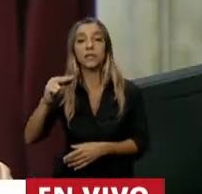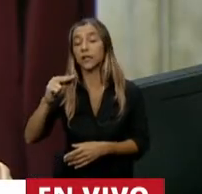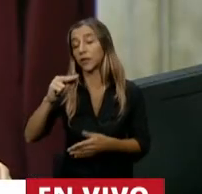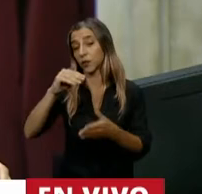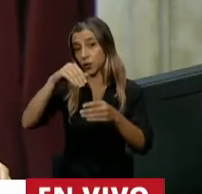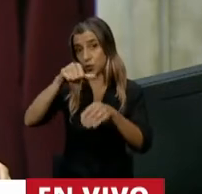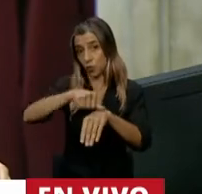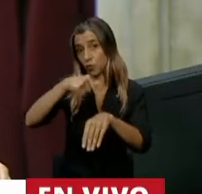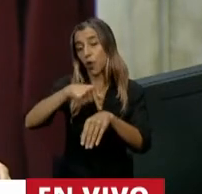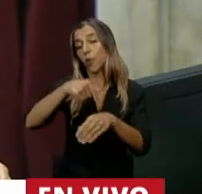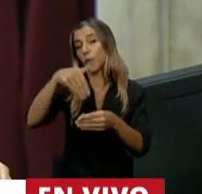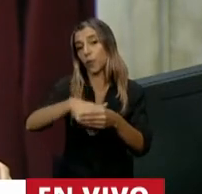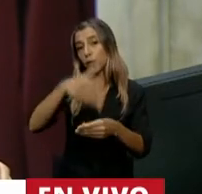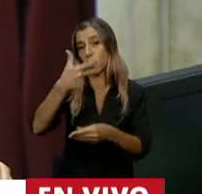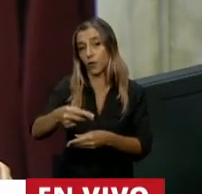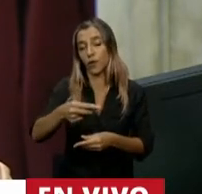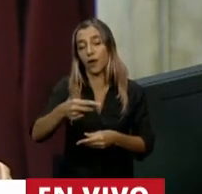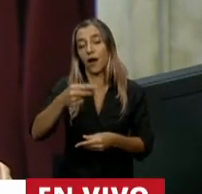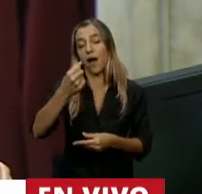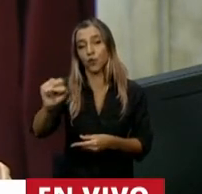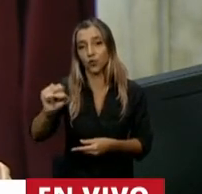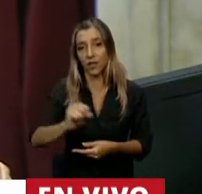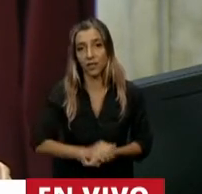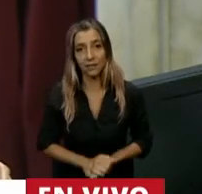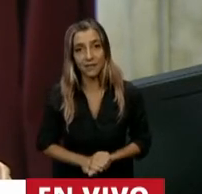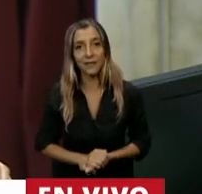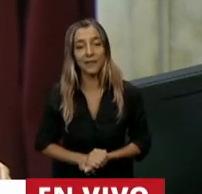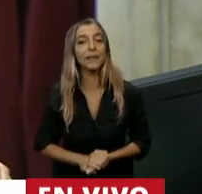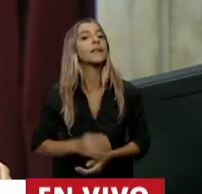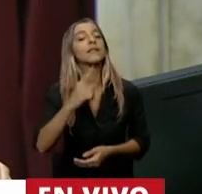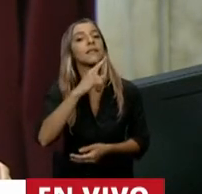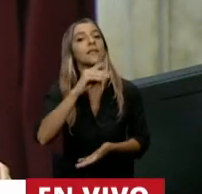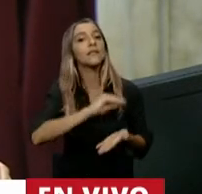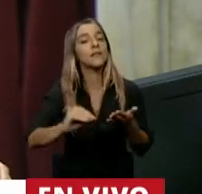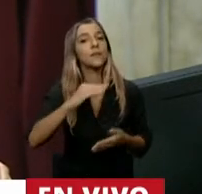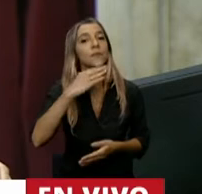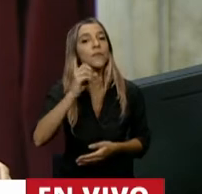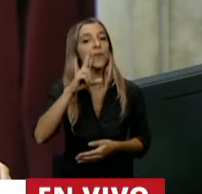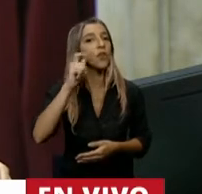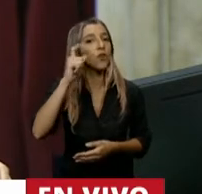ausente a la hora de votar. Diputado Jorge Lacoste.